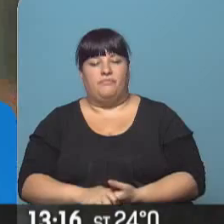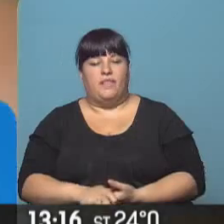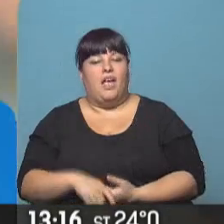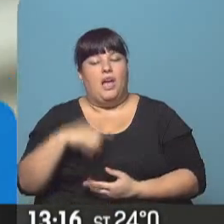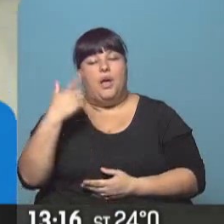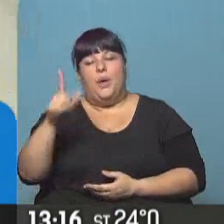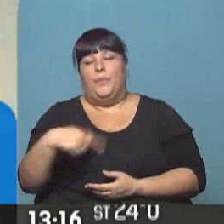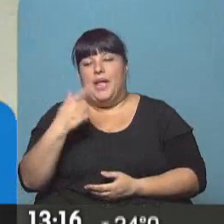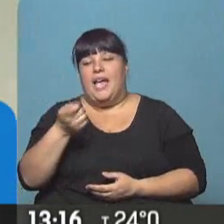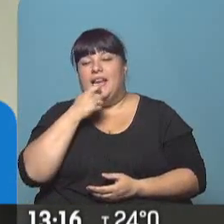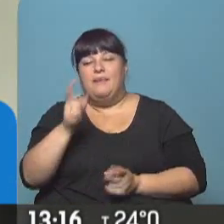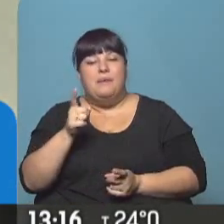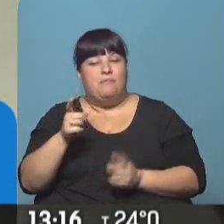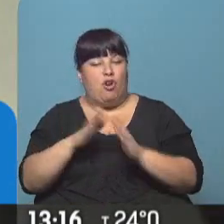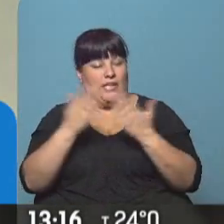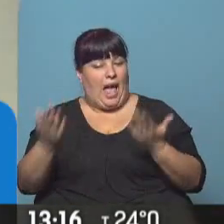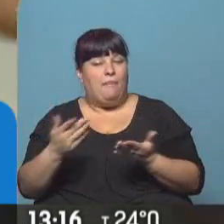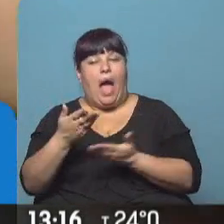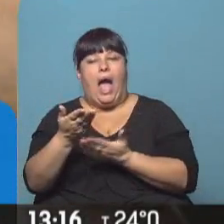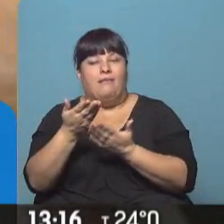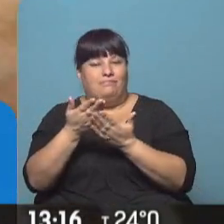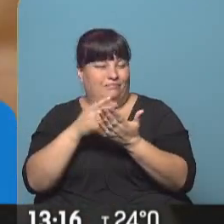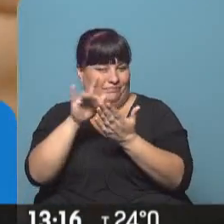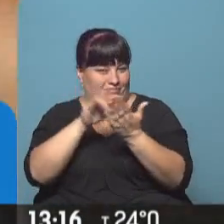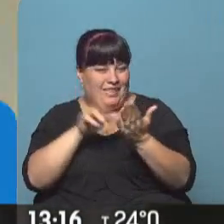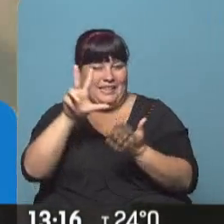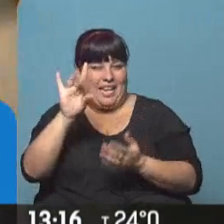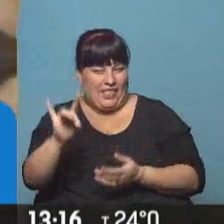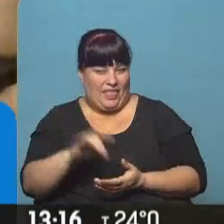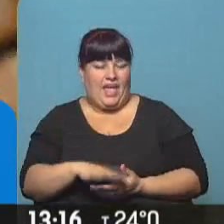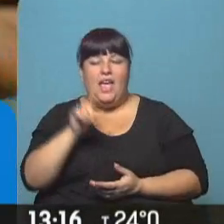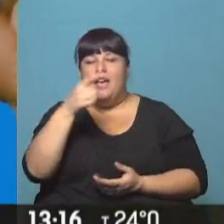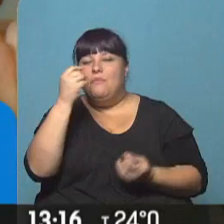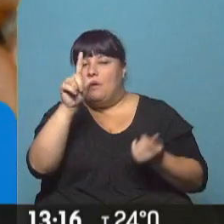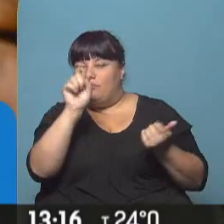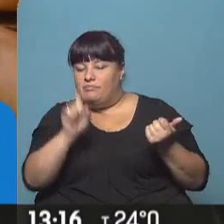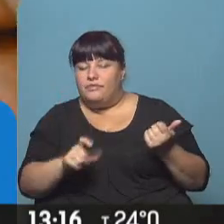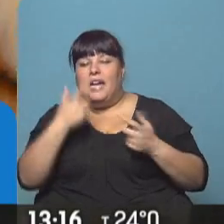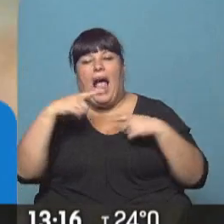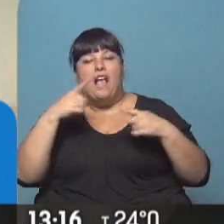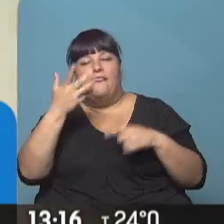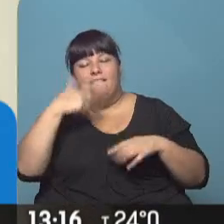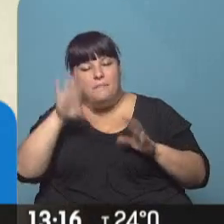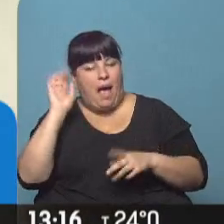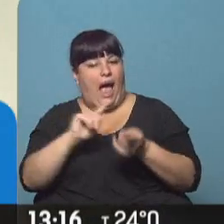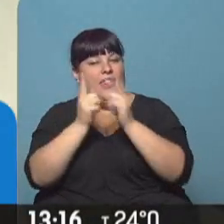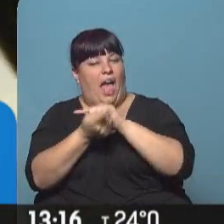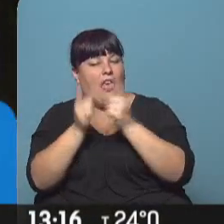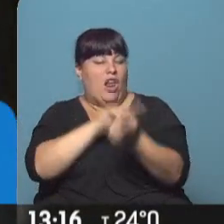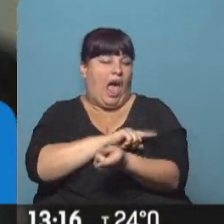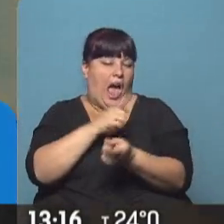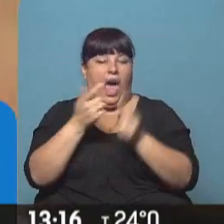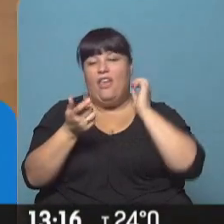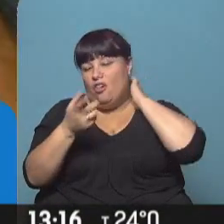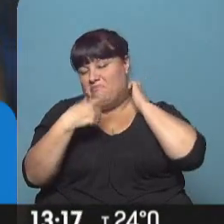Te va a surgir de la propia tapa del disco una bandeja virtual 3D, donde vas a poder poner los temas del disco, dar vuelta a los lados,